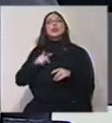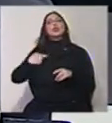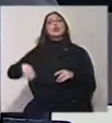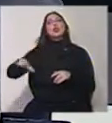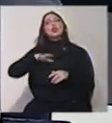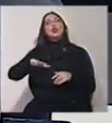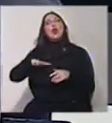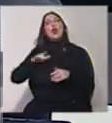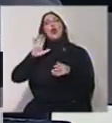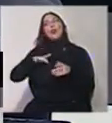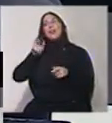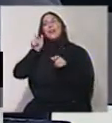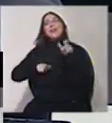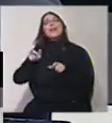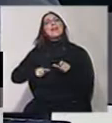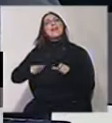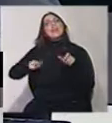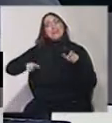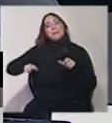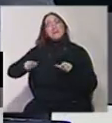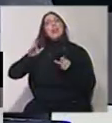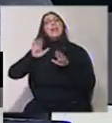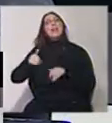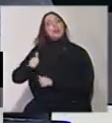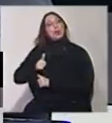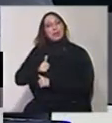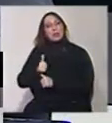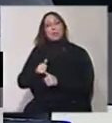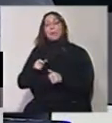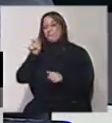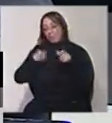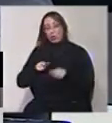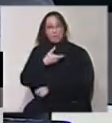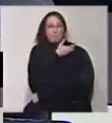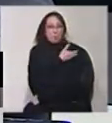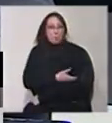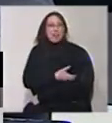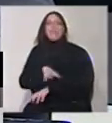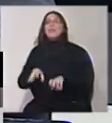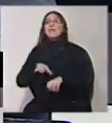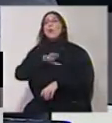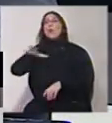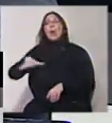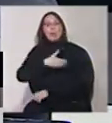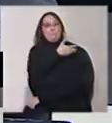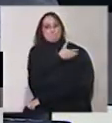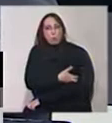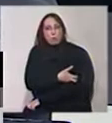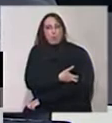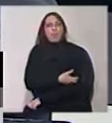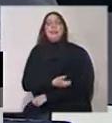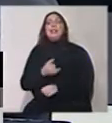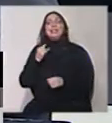de nuestros soldados, ¿sí?, indican que son personas pobres, que viven en lugares pobres, y que su lugar, digamos,